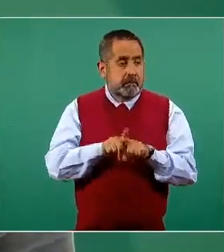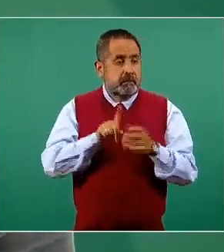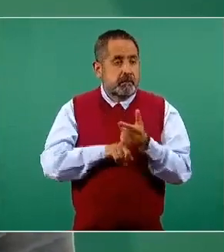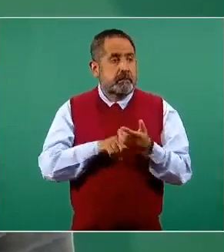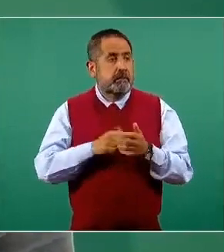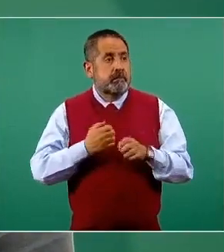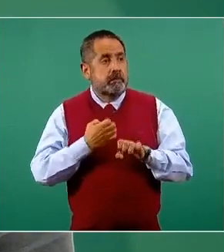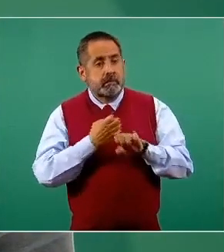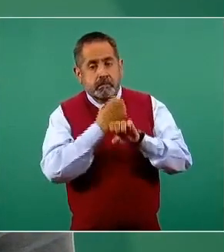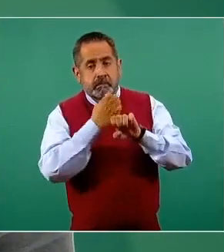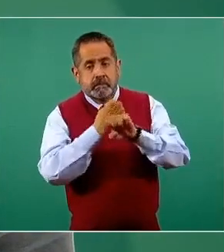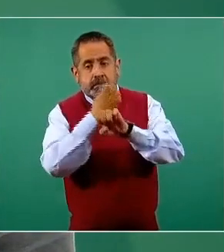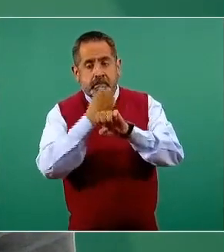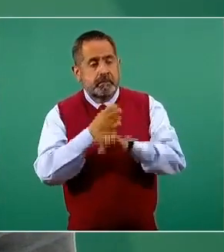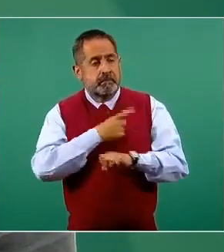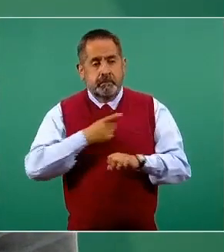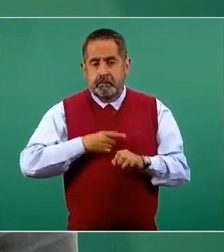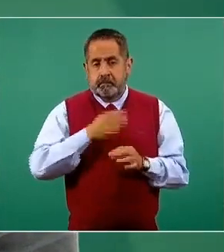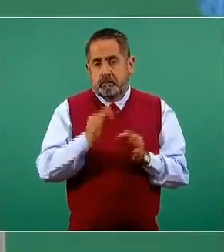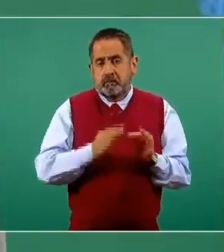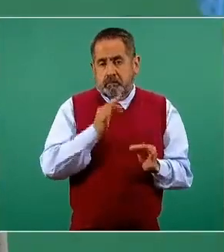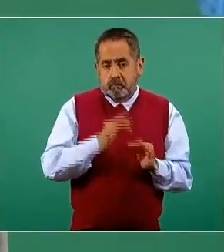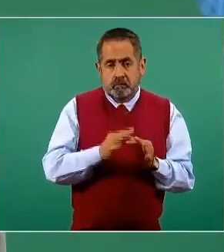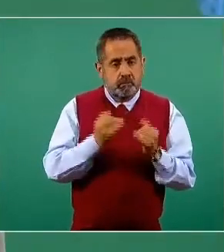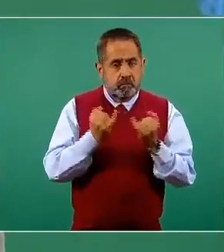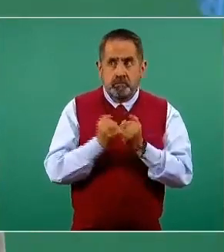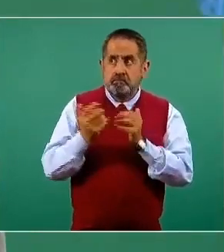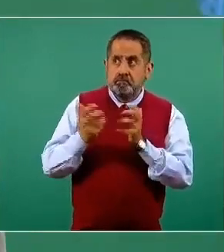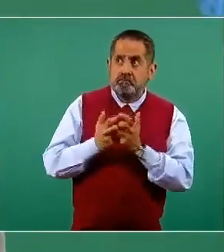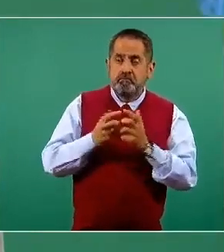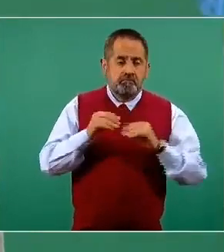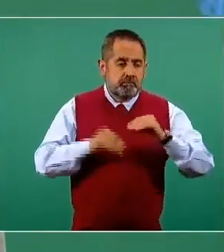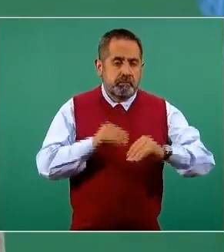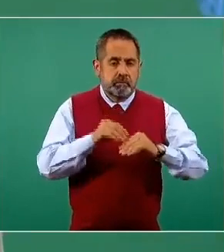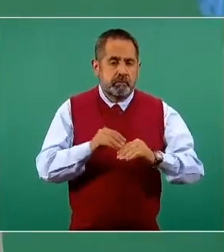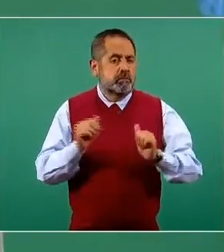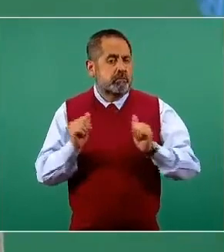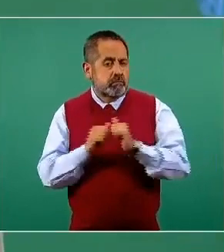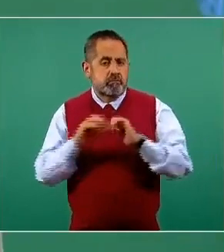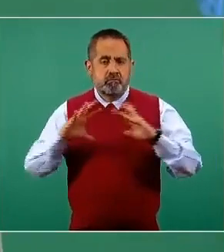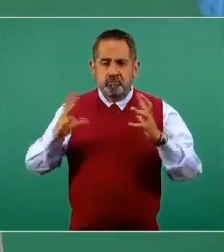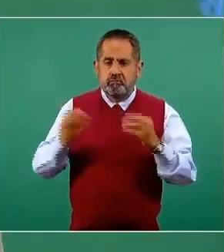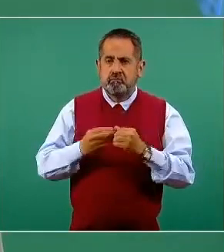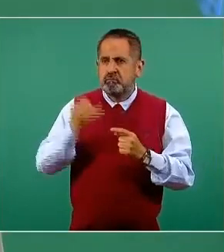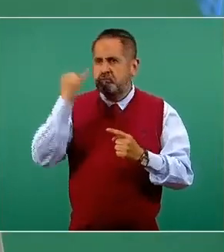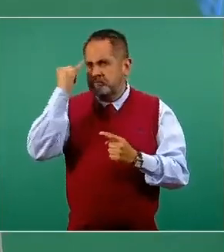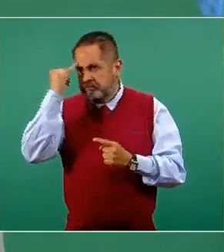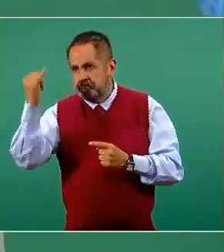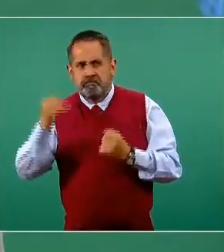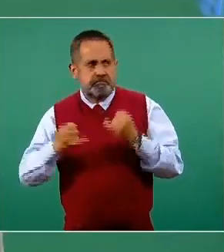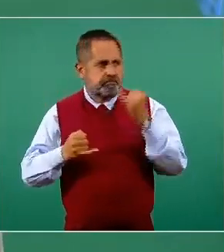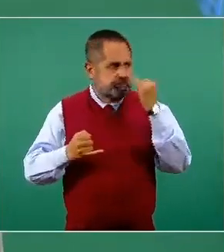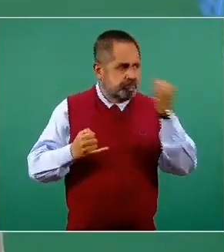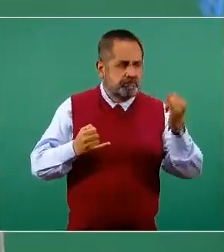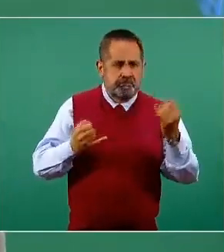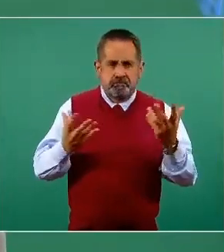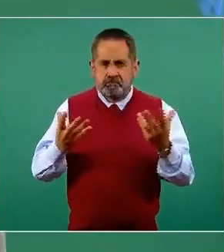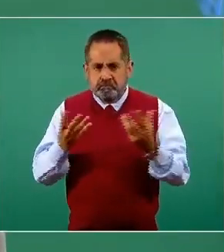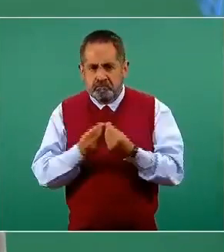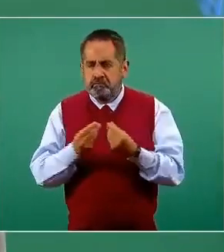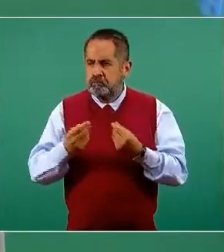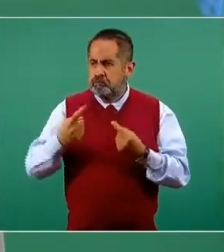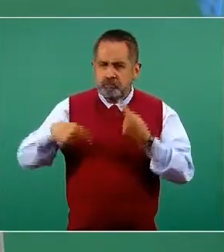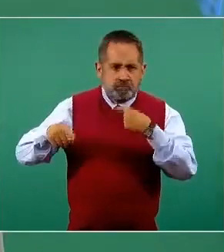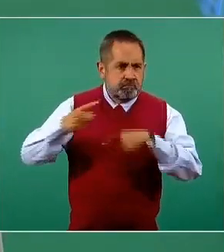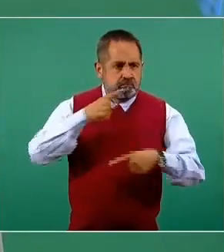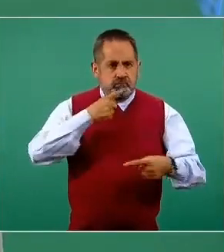los gobiernos de las entidades federativas. Pero además sumando capacidad, sumando ideas, sumando propuestas, sumando